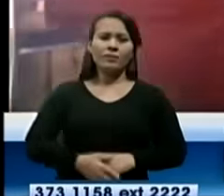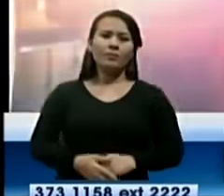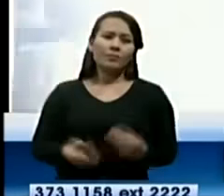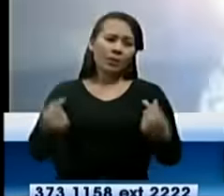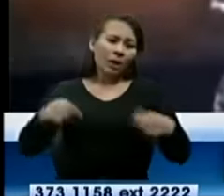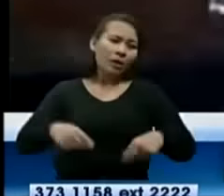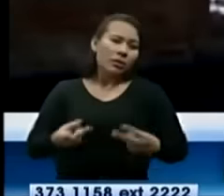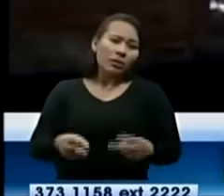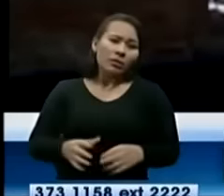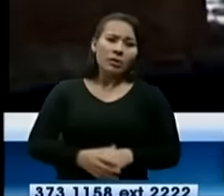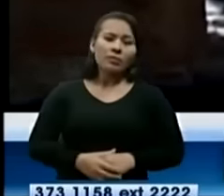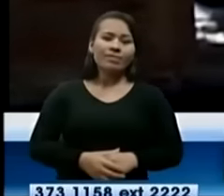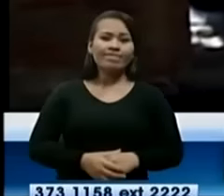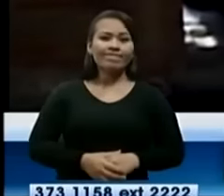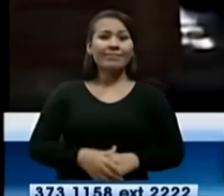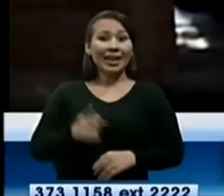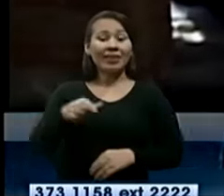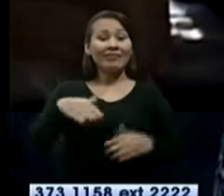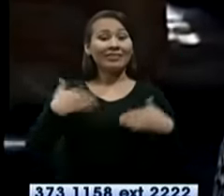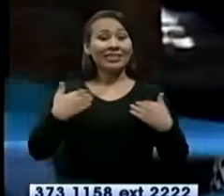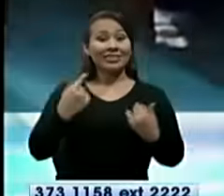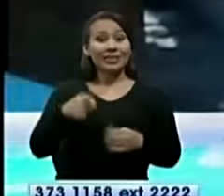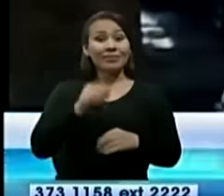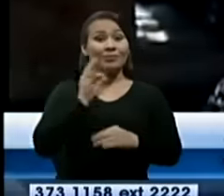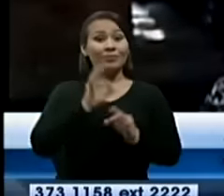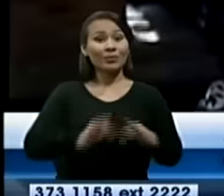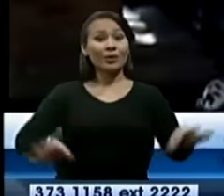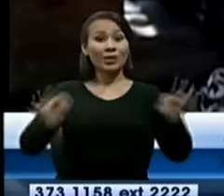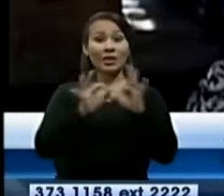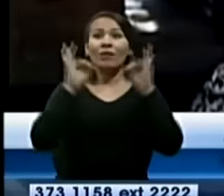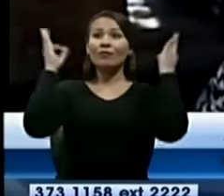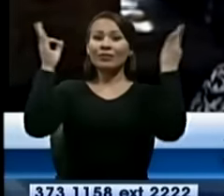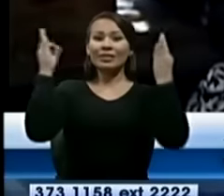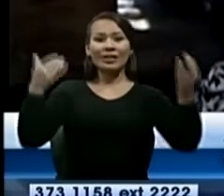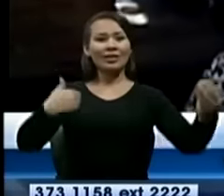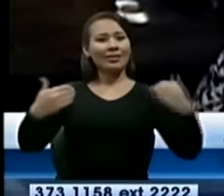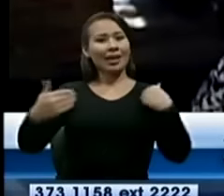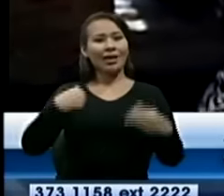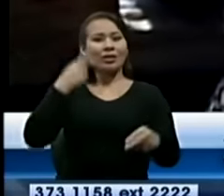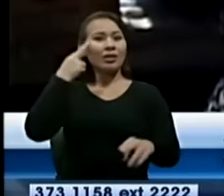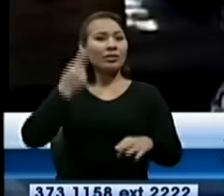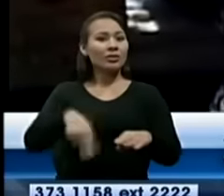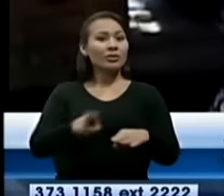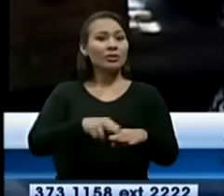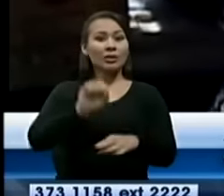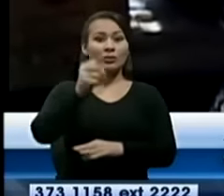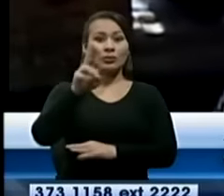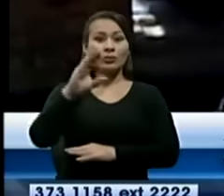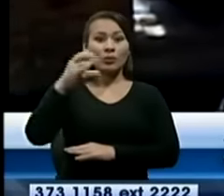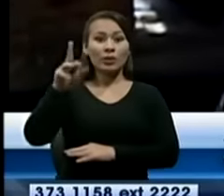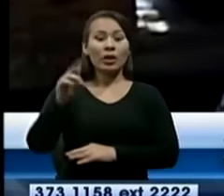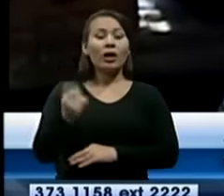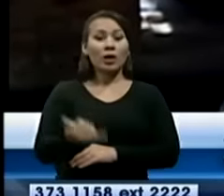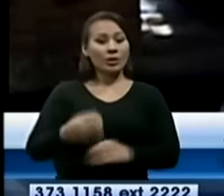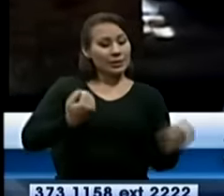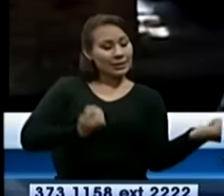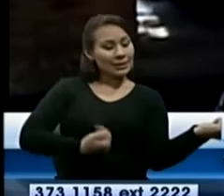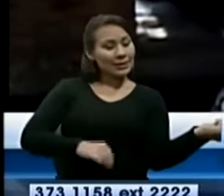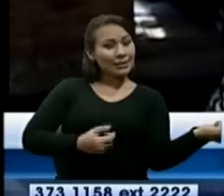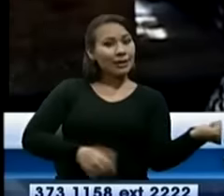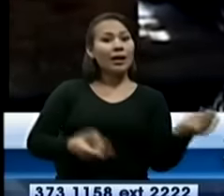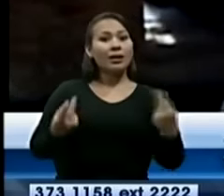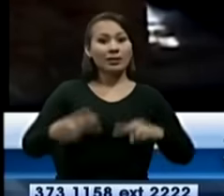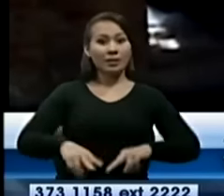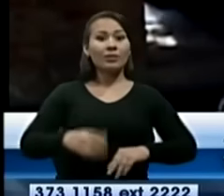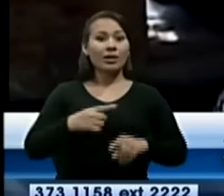época. Es un orgullo para la Fundación Teatro Nacional Sucre presentar estos grupos. Hoy estamos presentando el ensamble de guitarras, bueno,